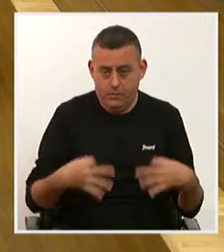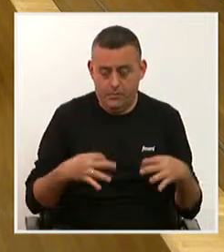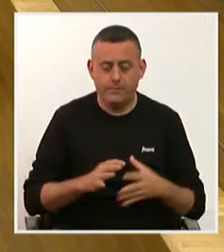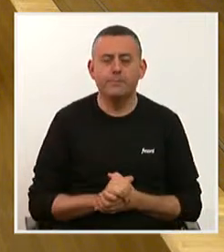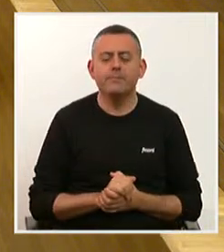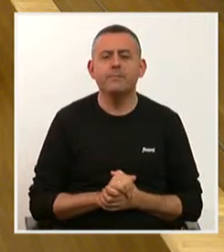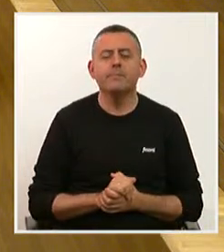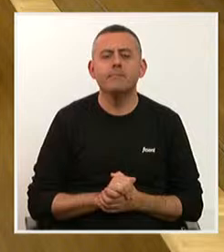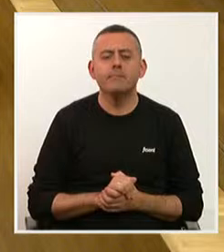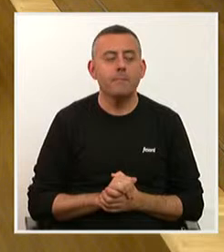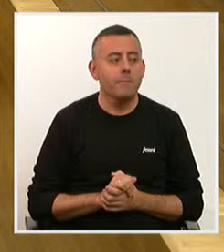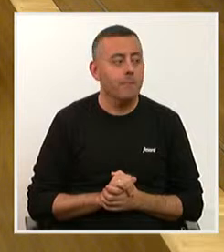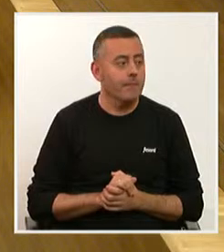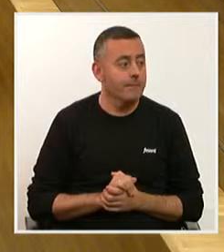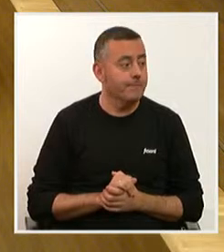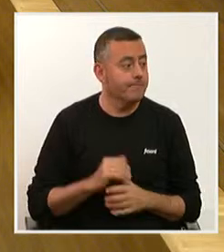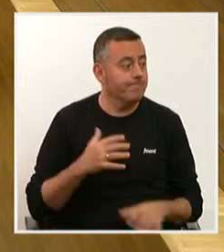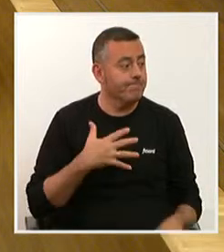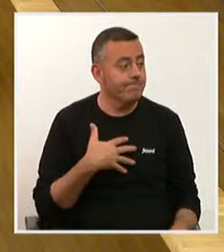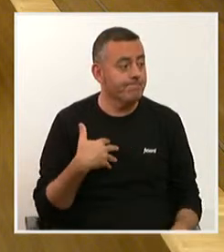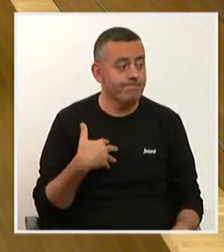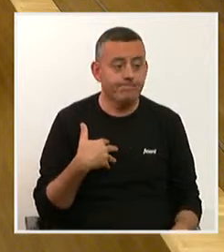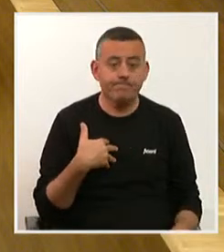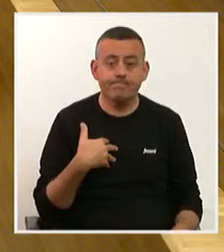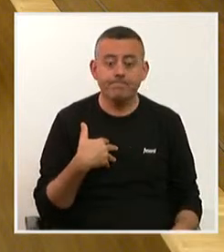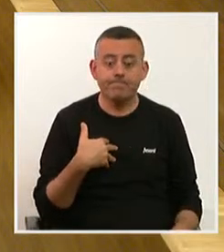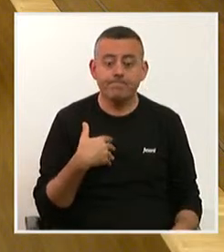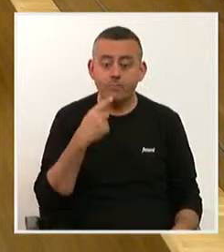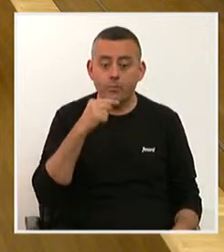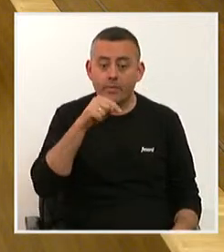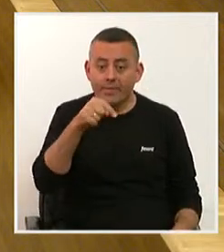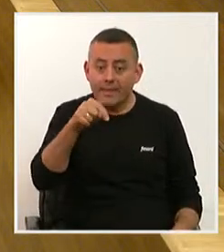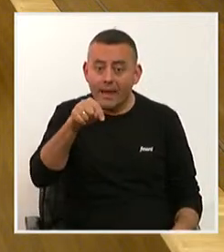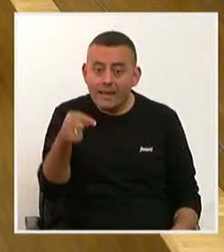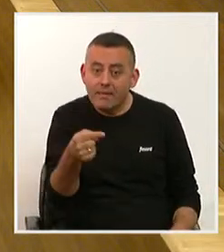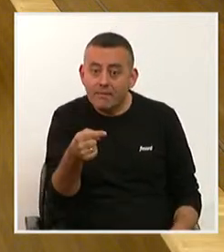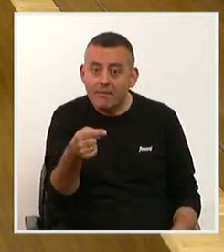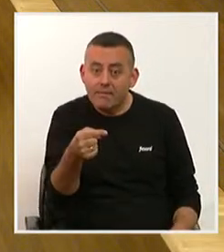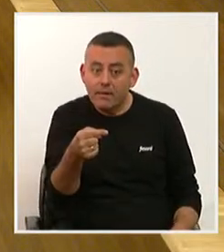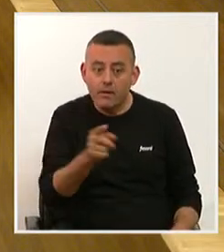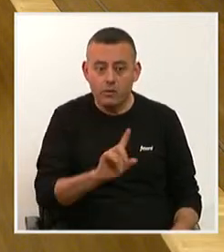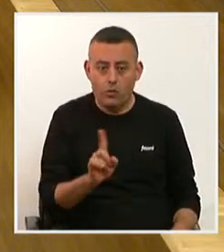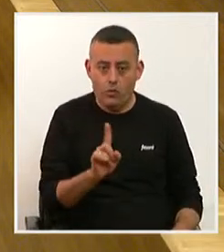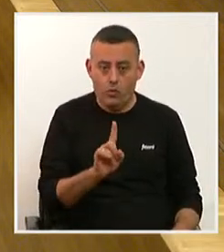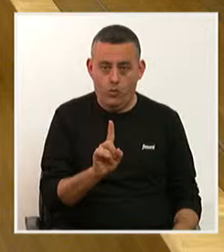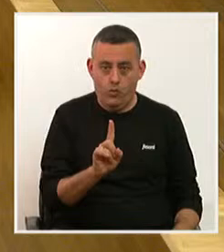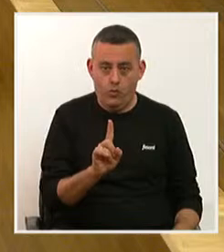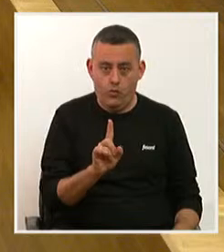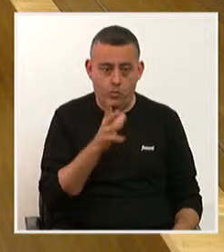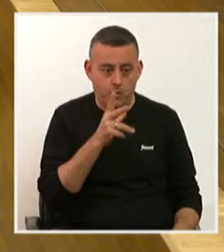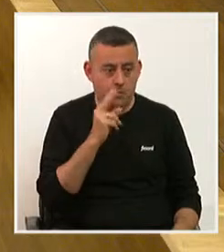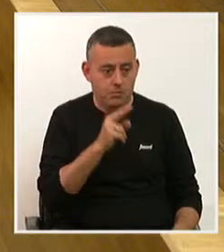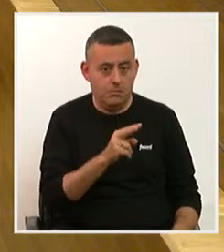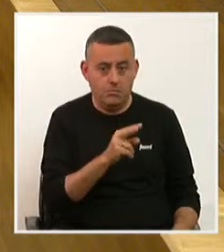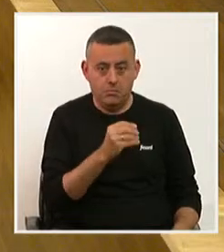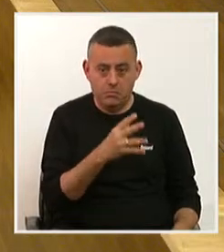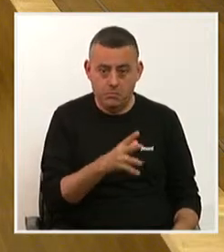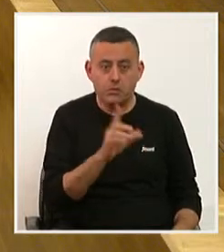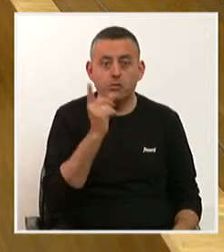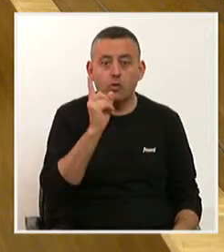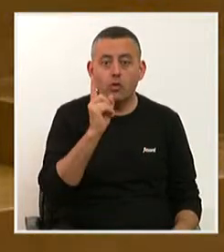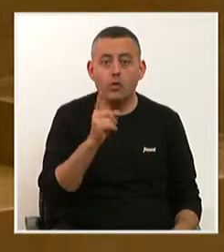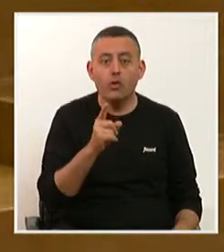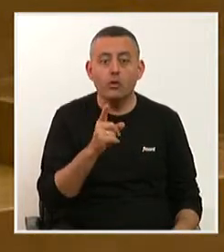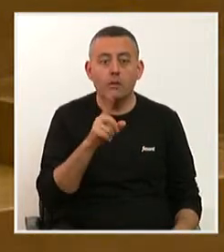Cos un Plus no es una cosa negativa que es es una cosa positiva se y esch